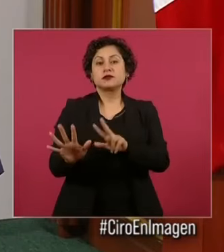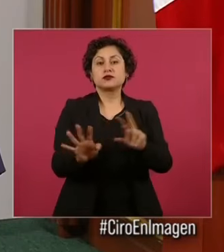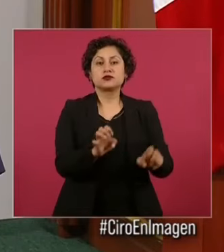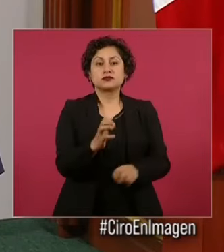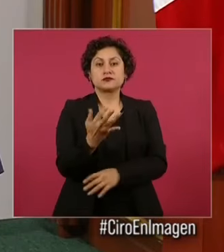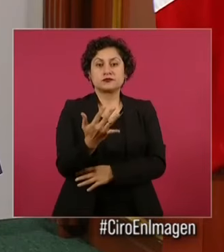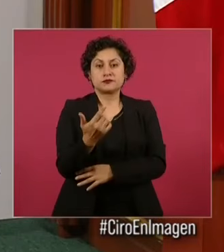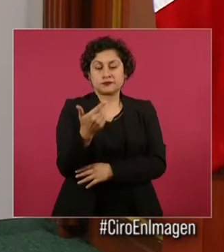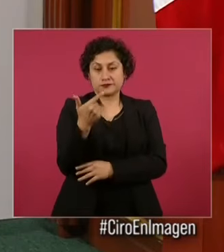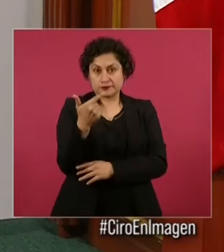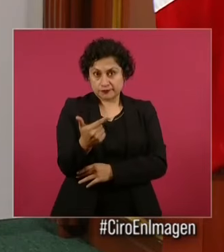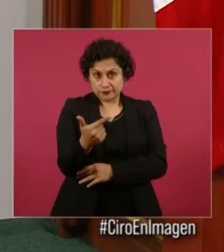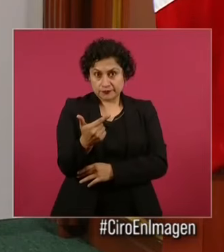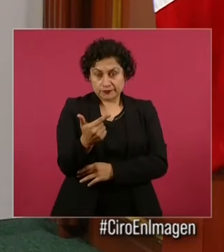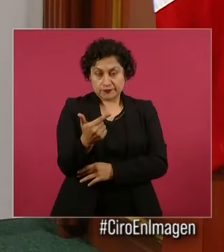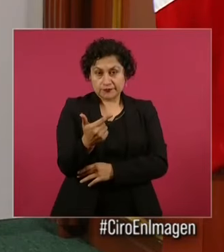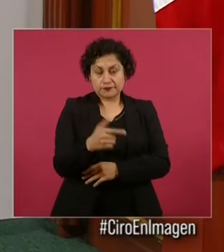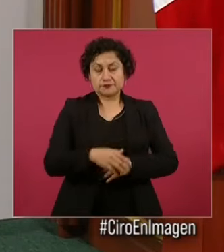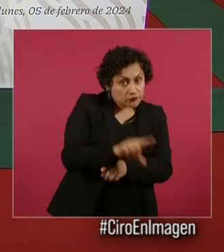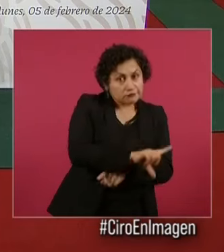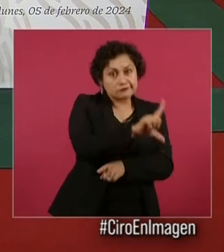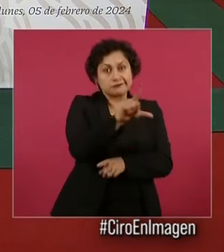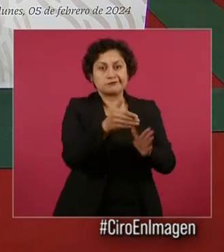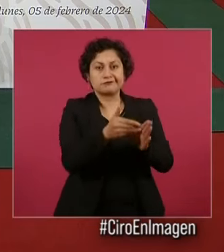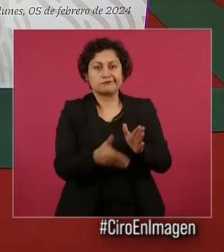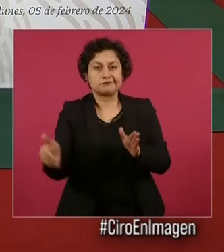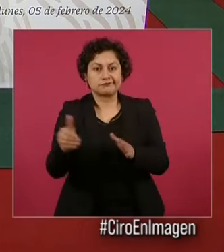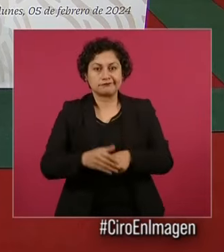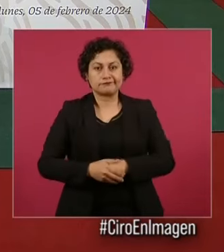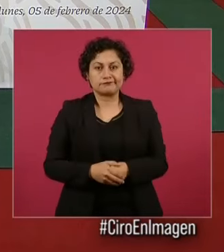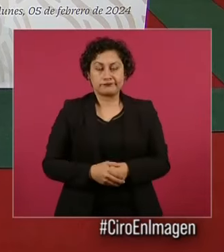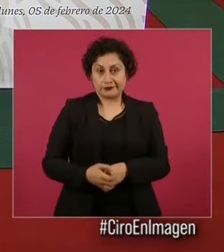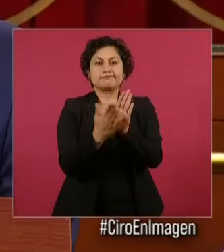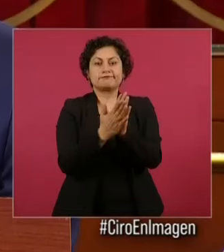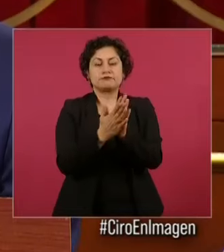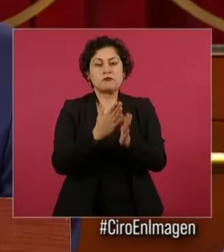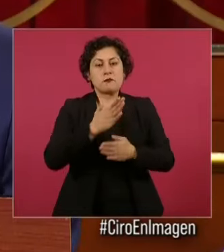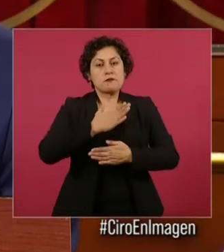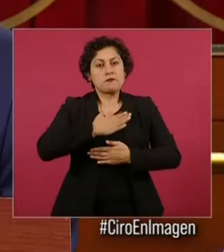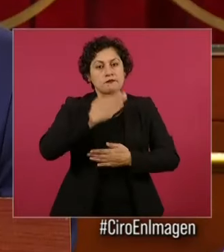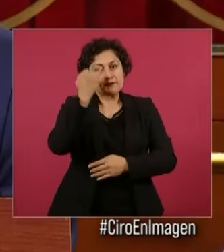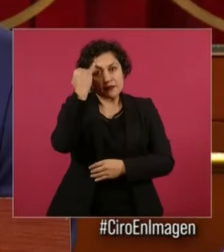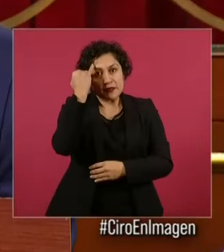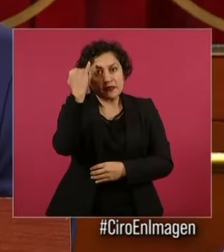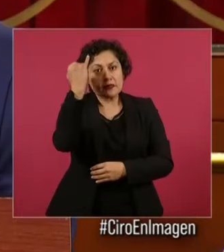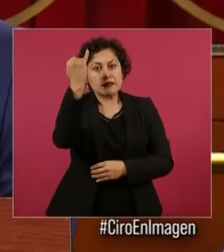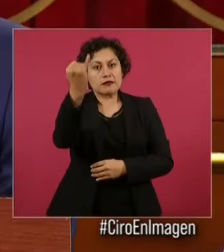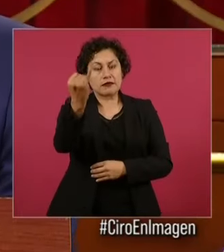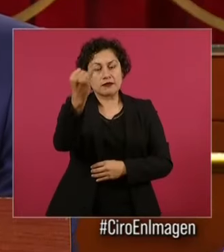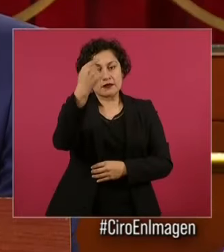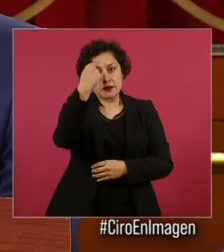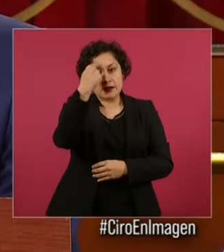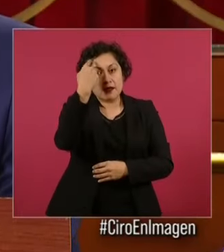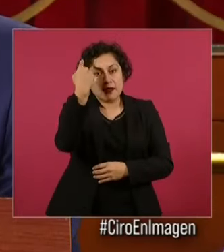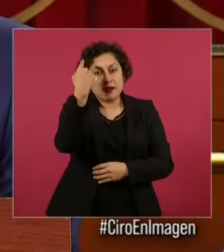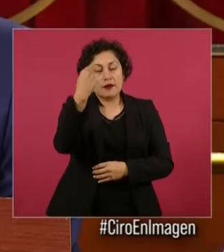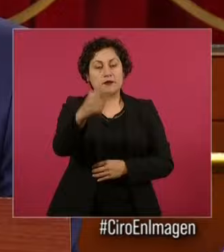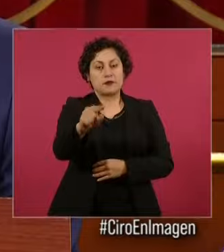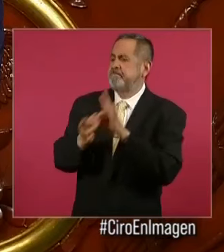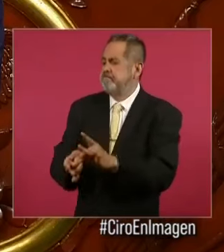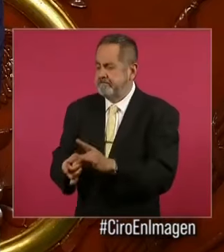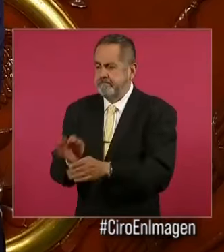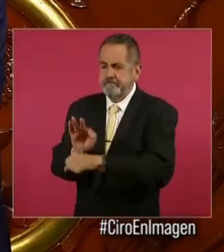Un mensaje que a ratos parecía ser el arranque de una campaña y que él mismo definió como la oportunidad de profundizar lo